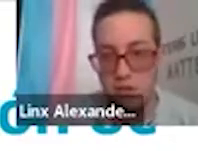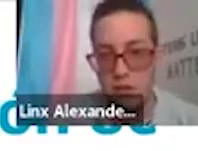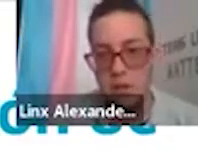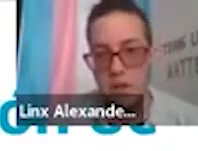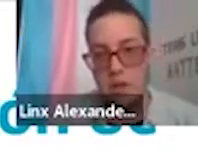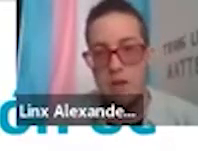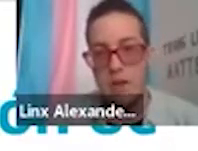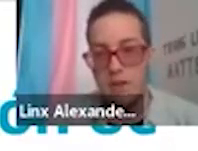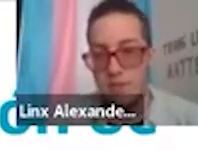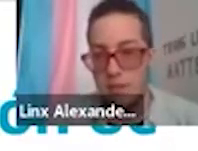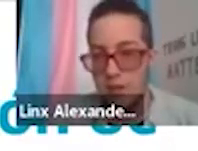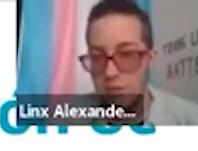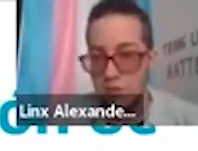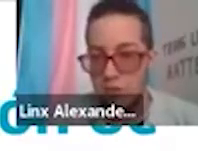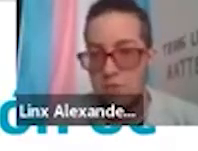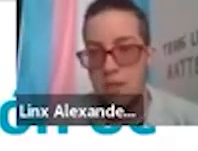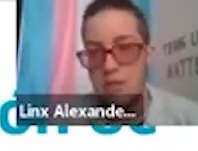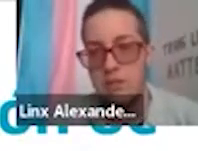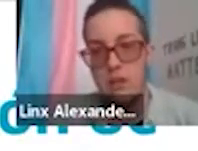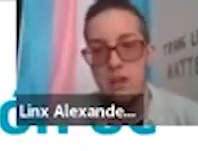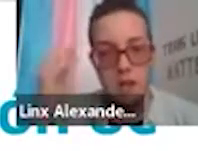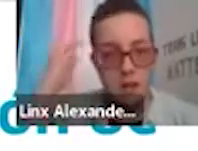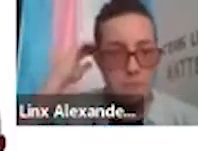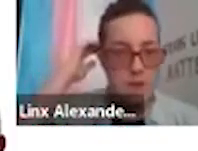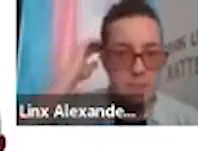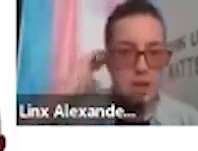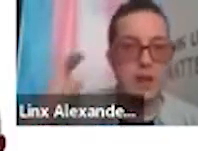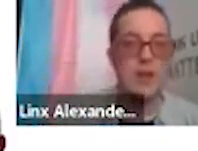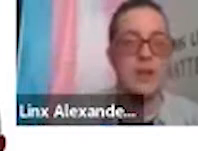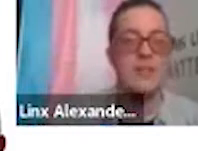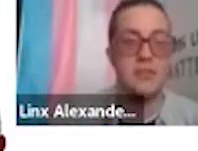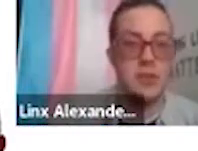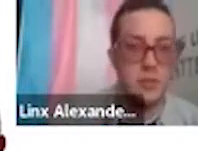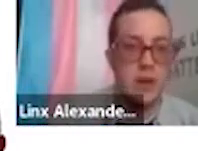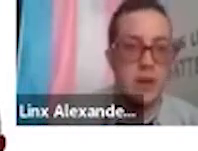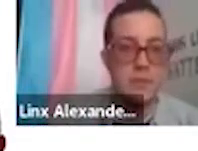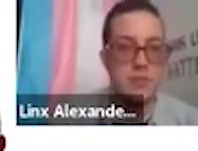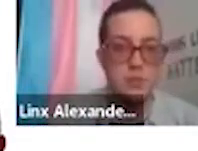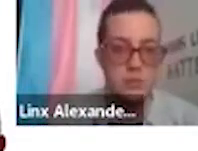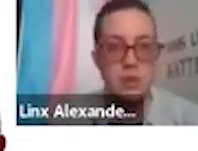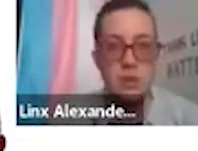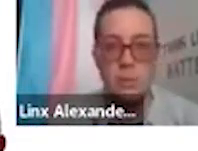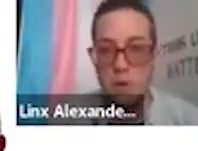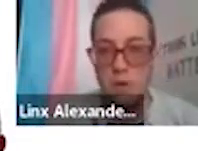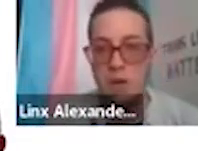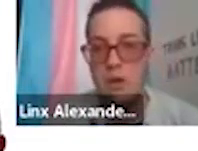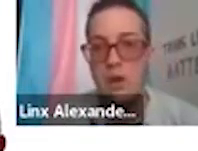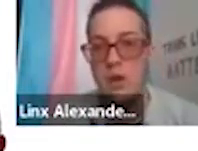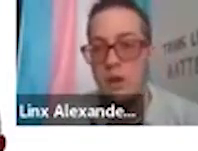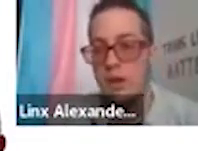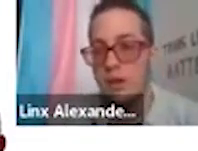región, que es que las personas trans en Panamá estamos teniendo problemas, no solo